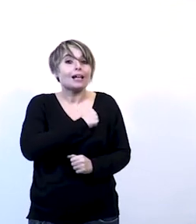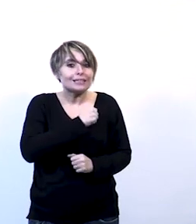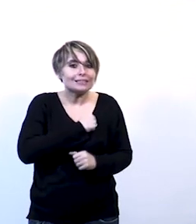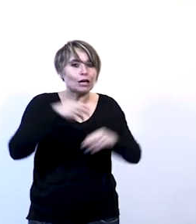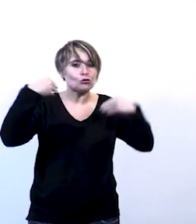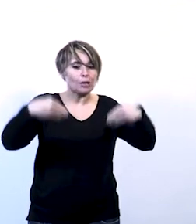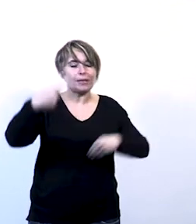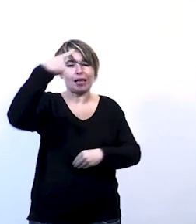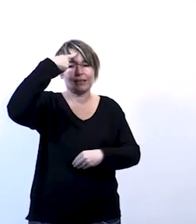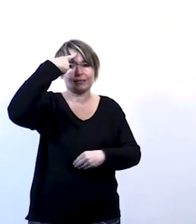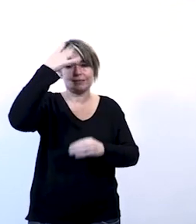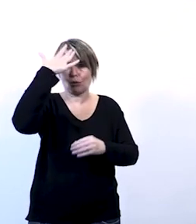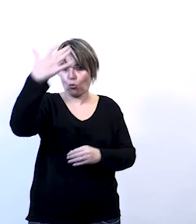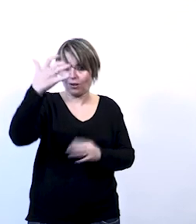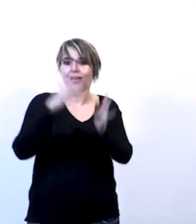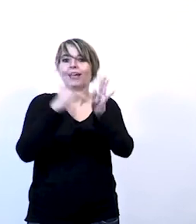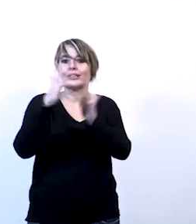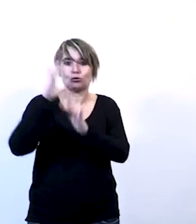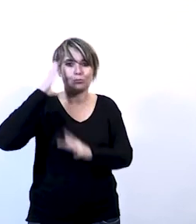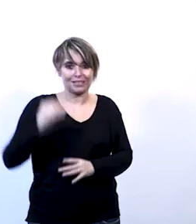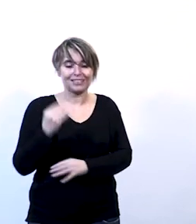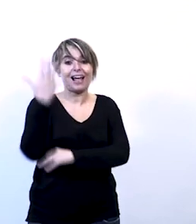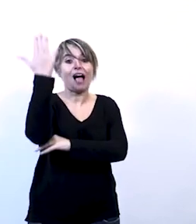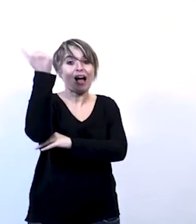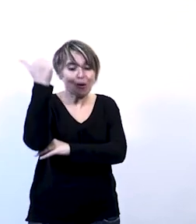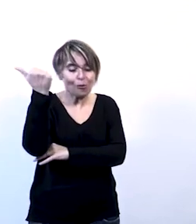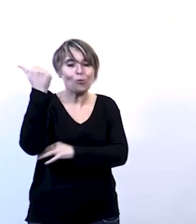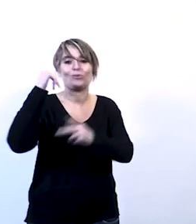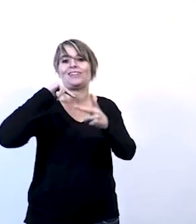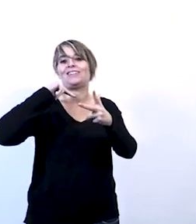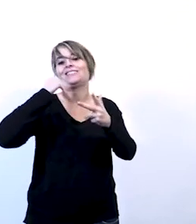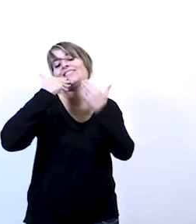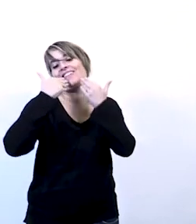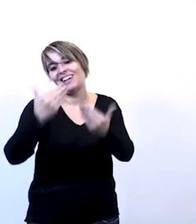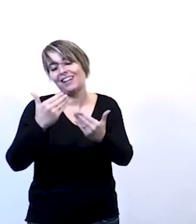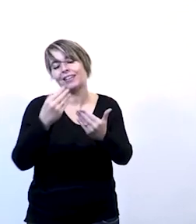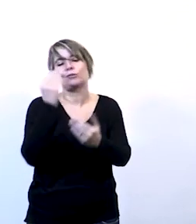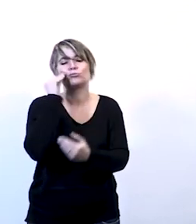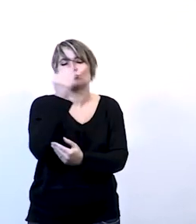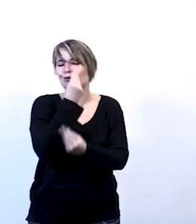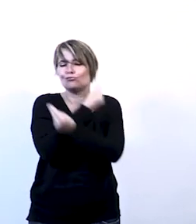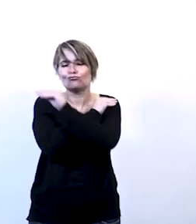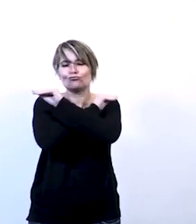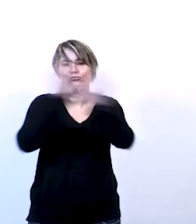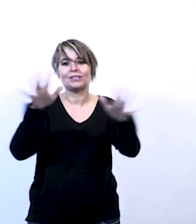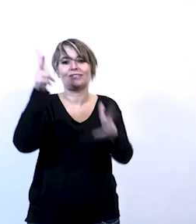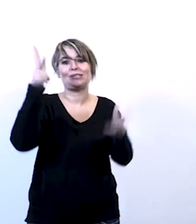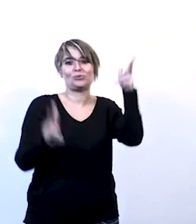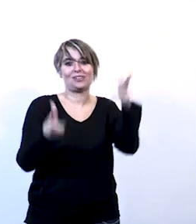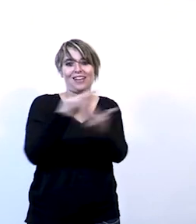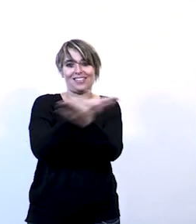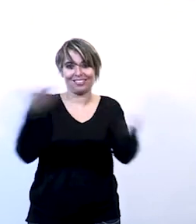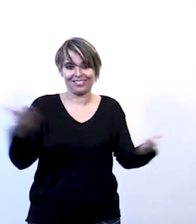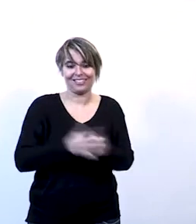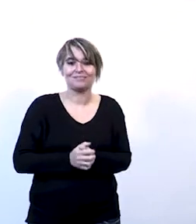se acuerden de eso. Y agur, es que ricasco, un beso grandísimo a toda Euskadi. Es